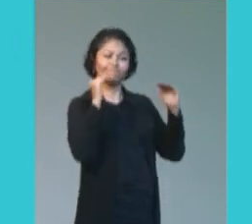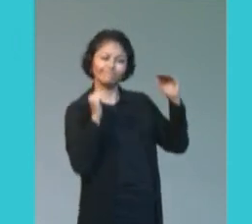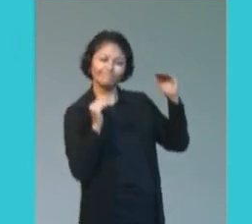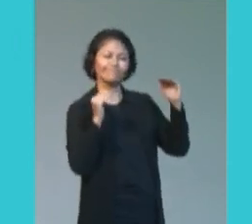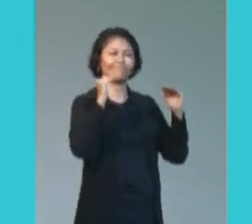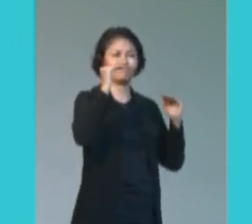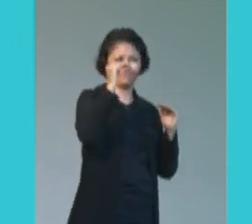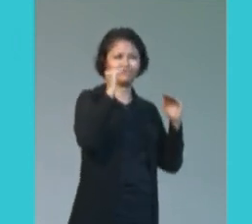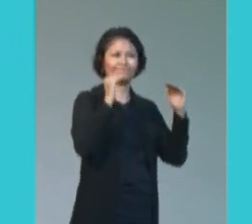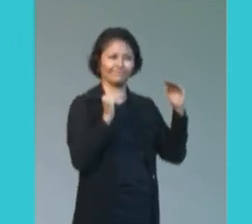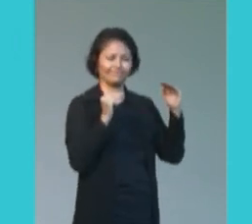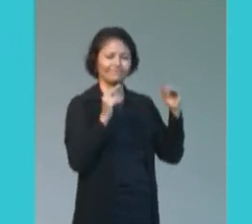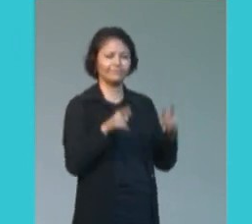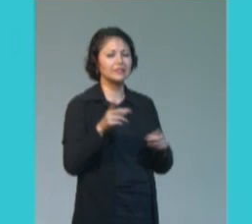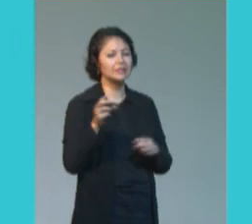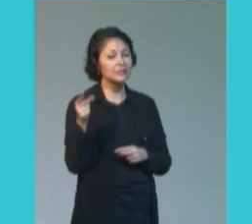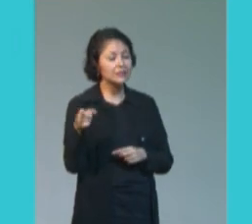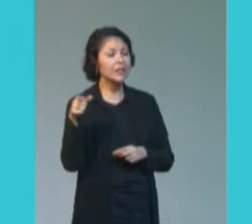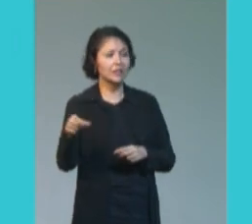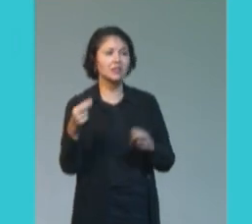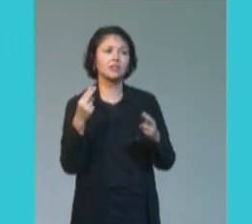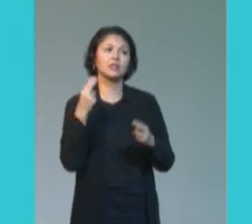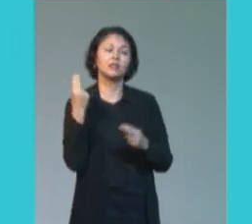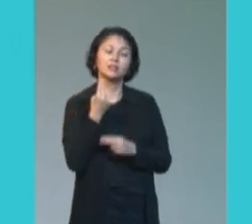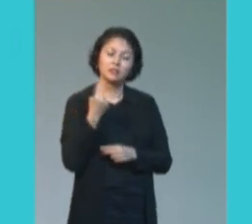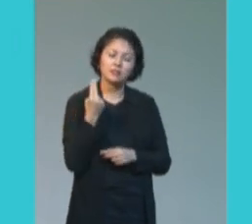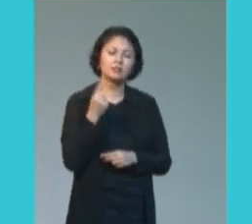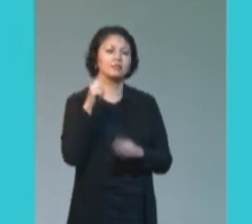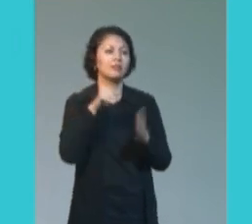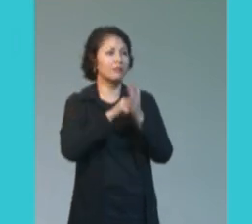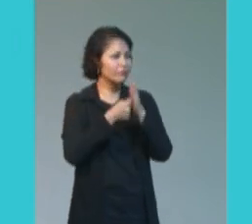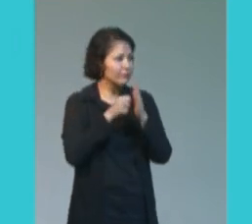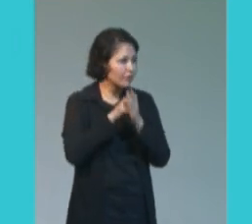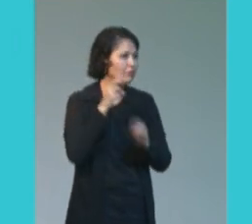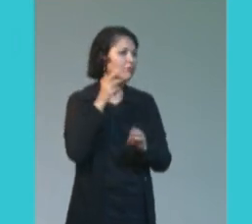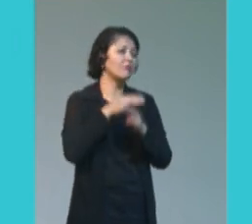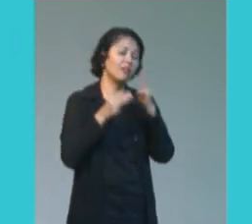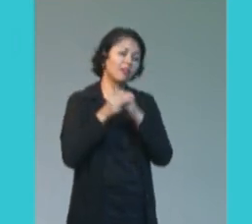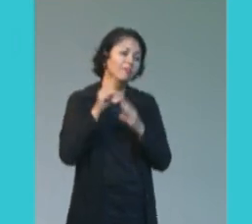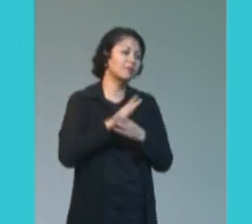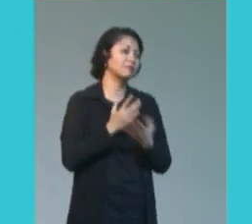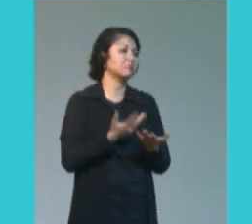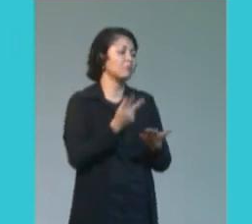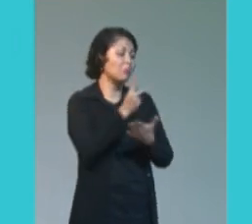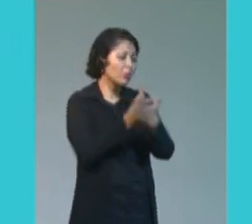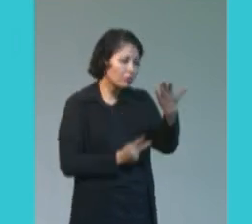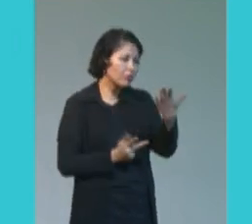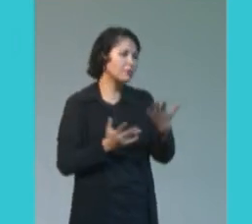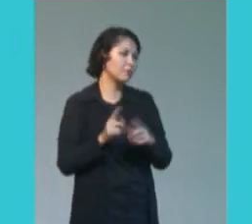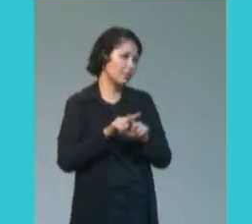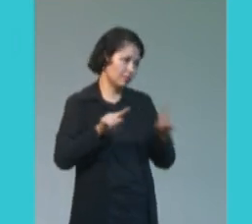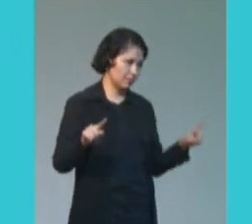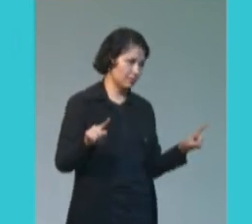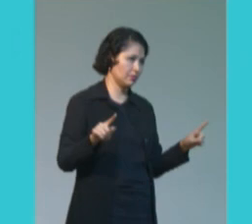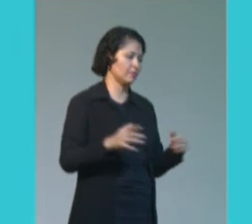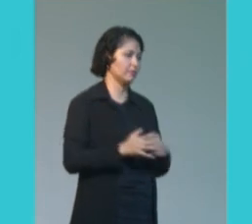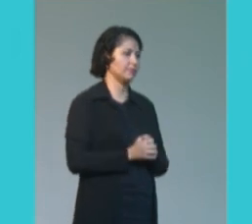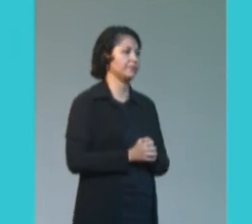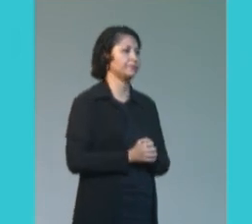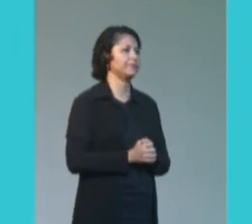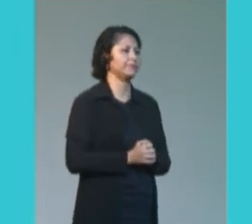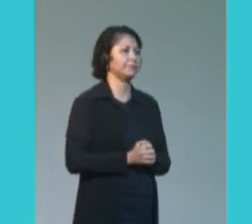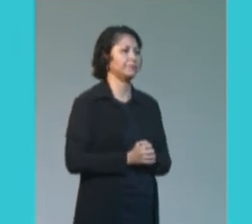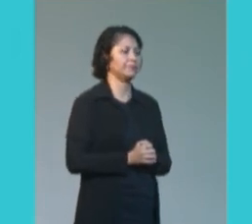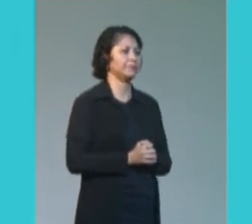aplicar metodologías y prácticas educativas completamente completamente distintas y yo les decía